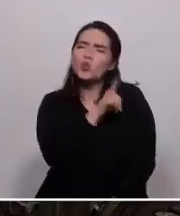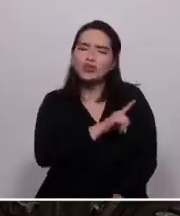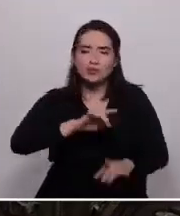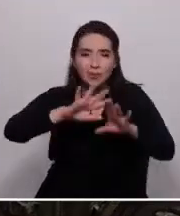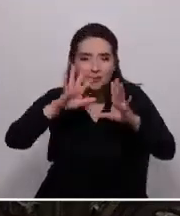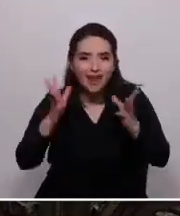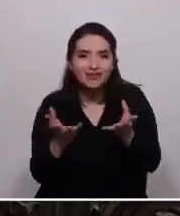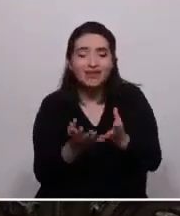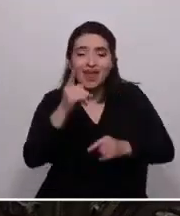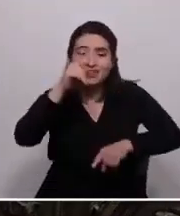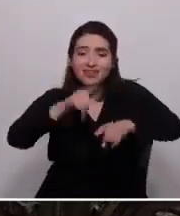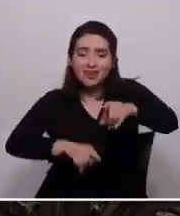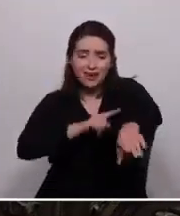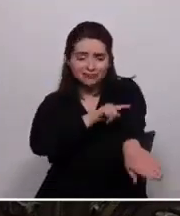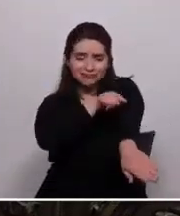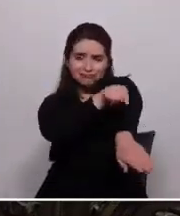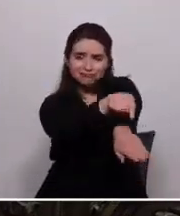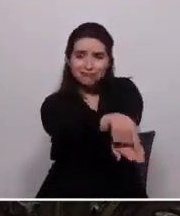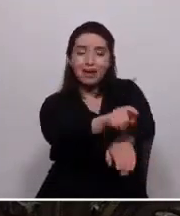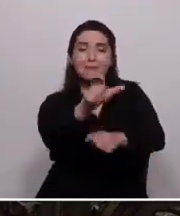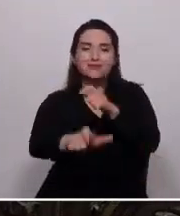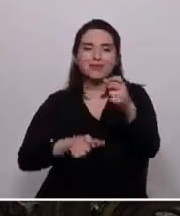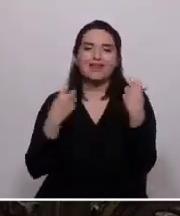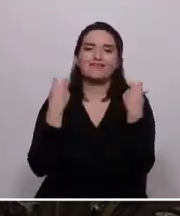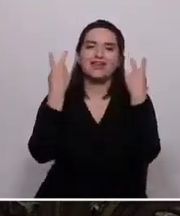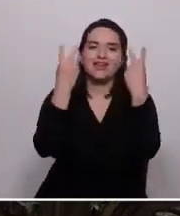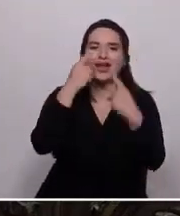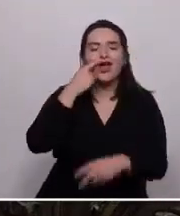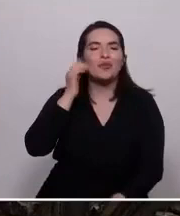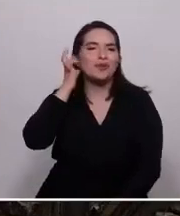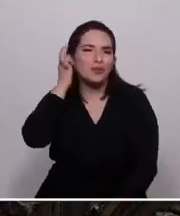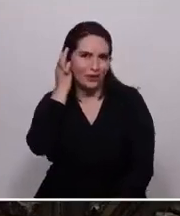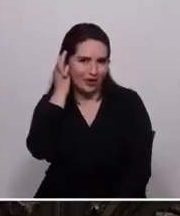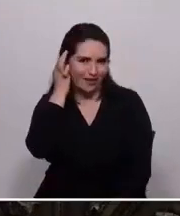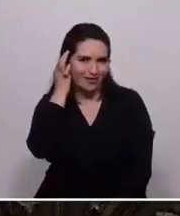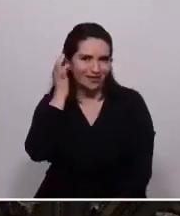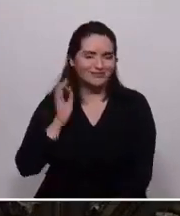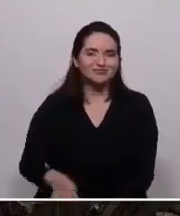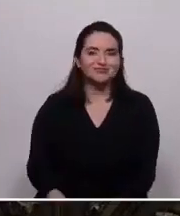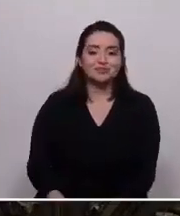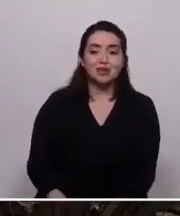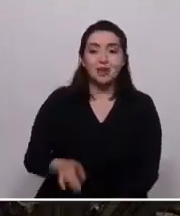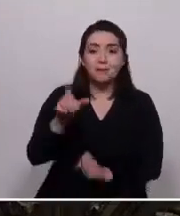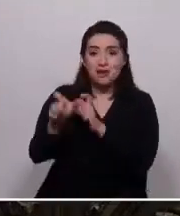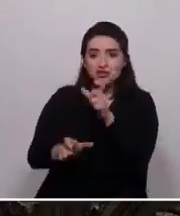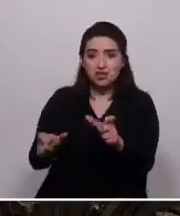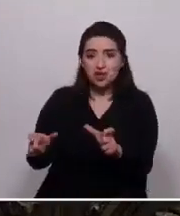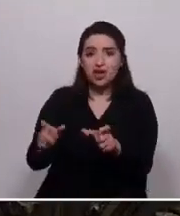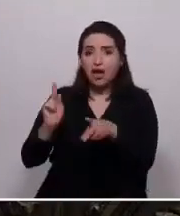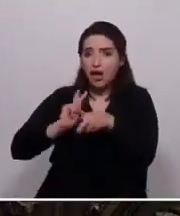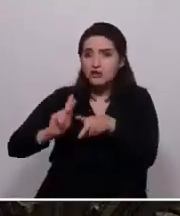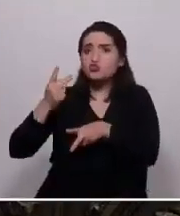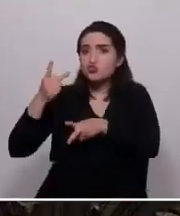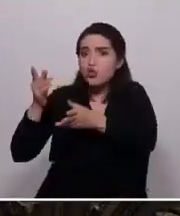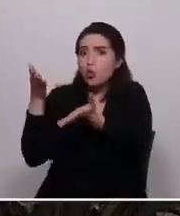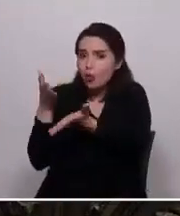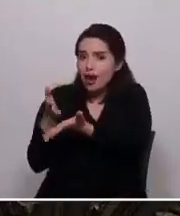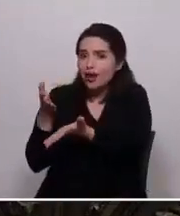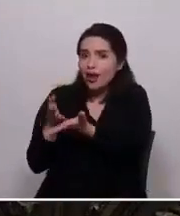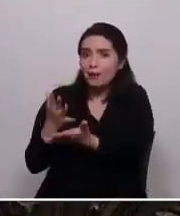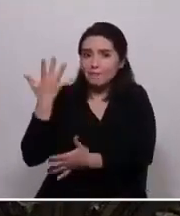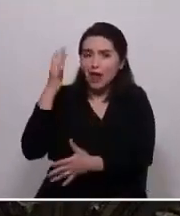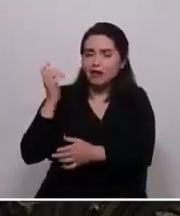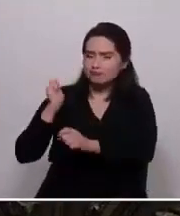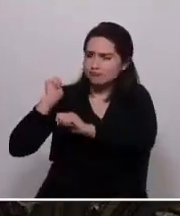una tierra que ha sido forjada por valientes hombres y mujeres. Nuestra gente edificó sus propias escuelas, construyó a mano y con